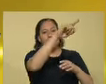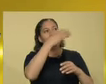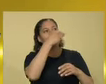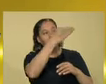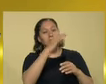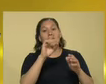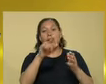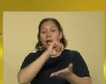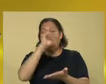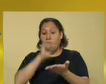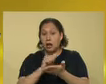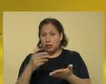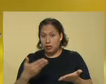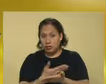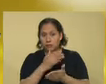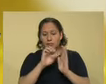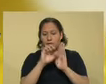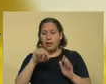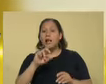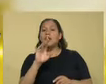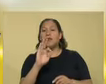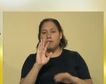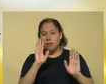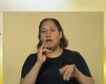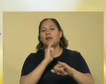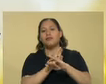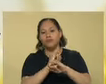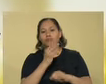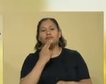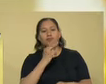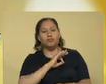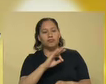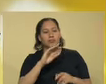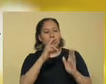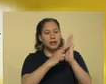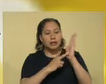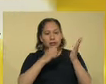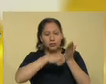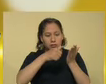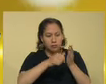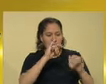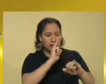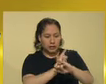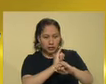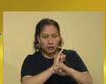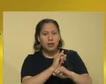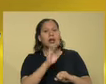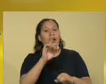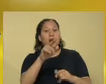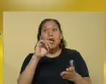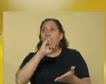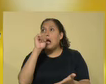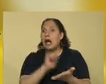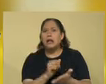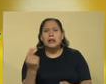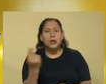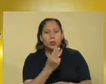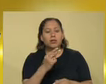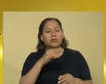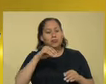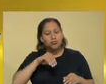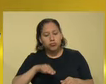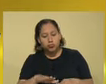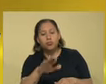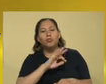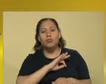acta de nacimiento, por ejemplo, aquí en el Distrito Federal, ya tenemos esta aplicación de registro uh-huh. civil. La que habíamos la vez pasada. La que habíamos uh-huh. hablado la vez pasada. Que hace